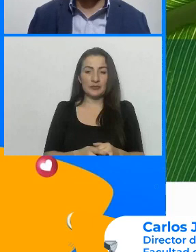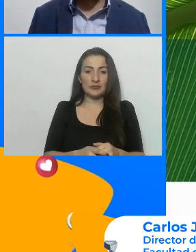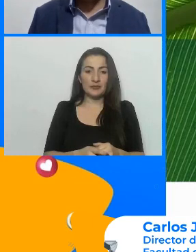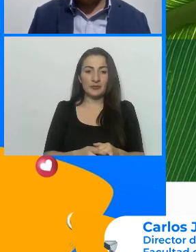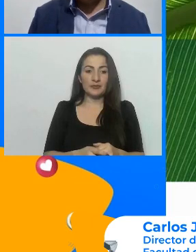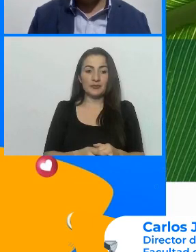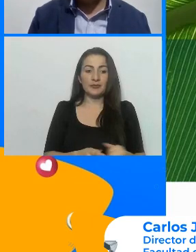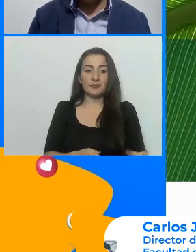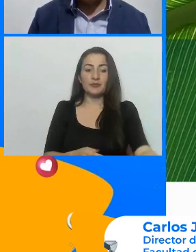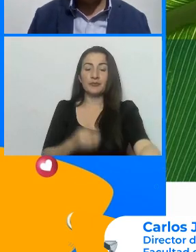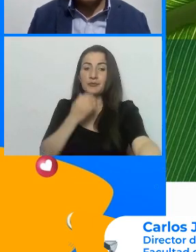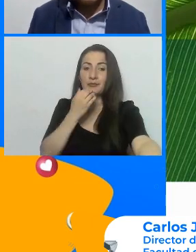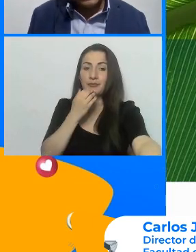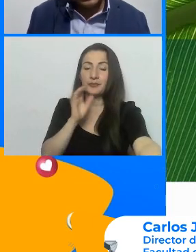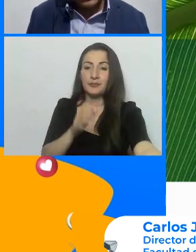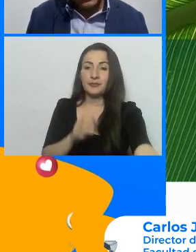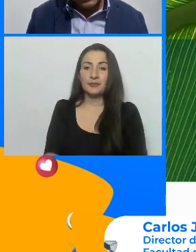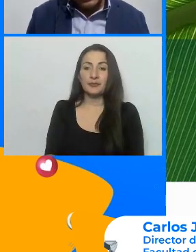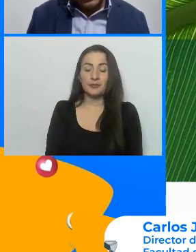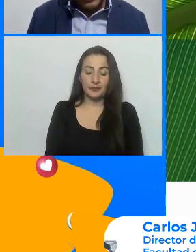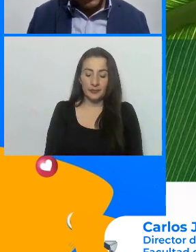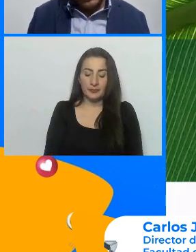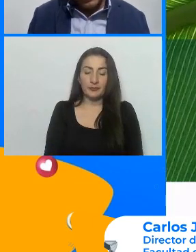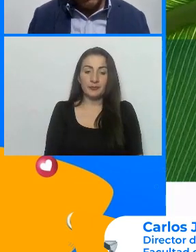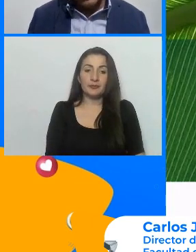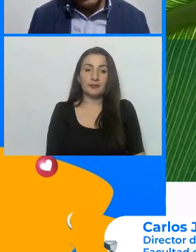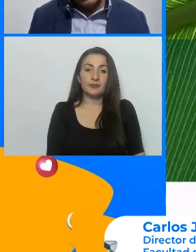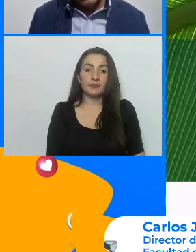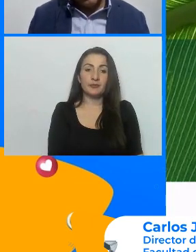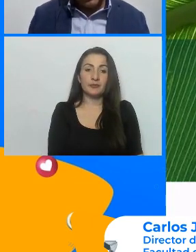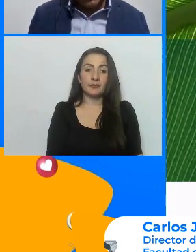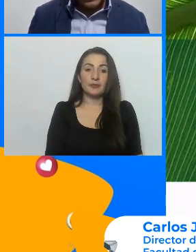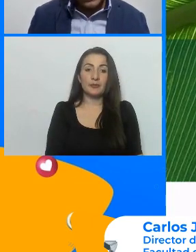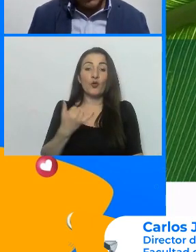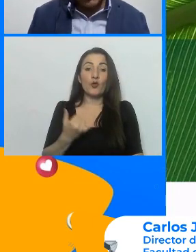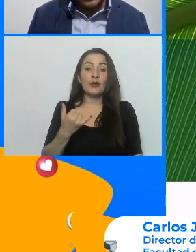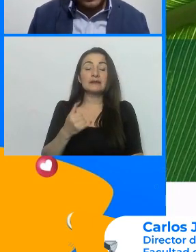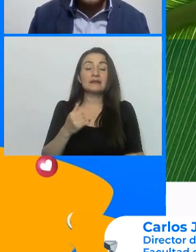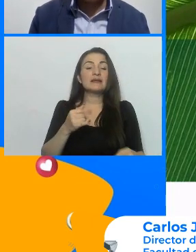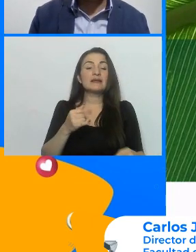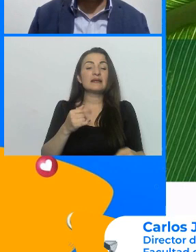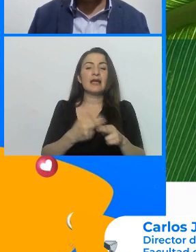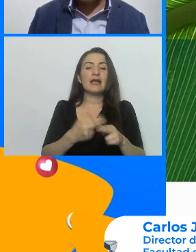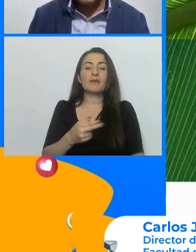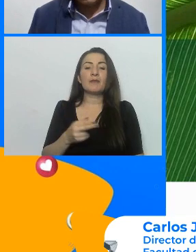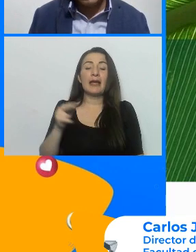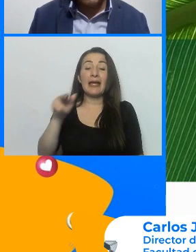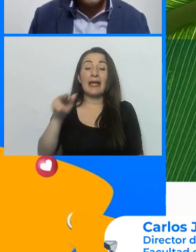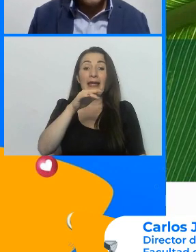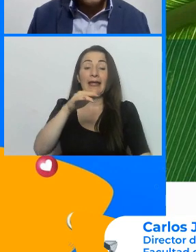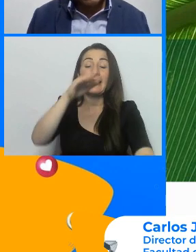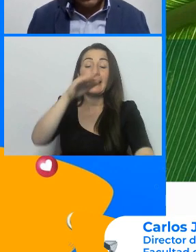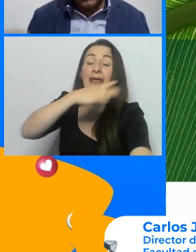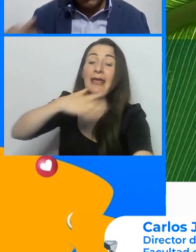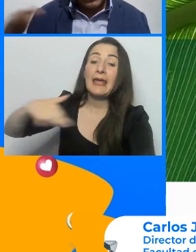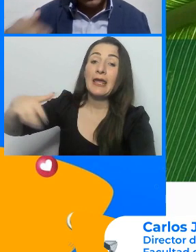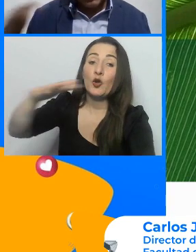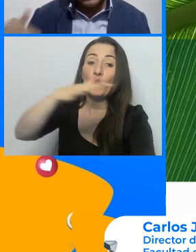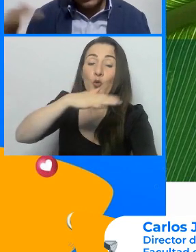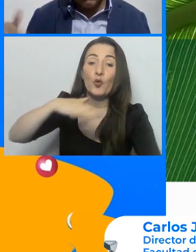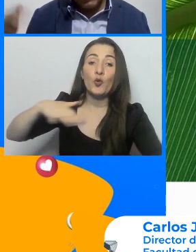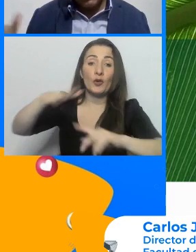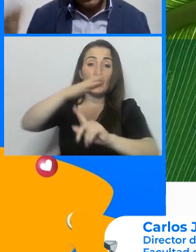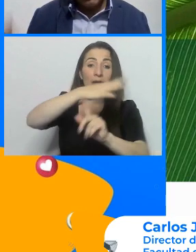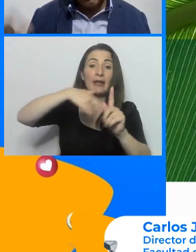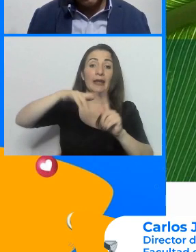turismo. Entonces, por eso el espacio, la charla, la he denominado, esta presentación se denomina la ecología y sus aportes al turismo. Entonces, durante